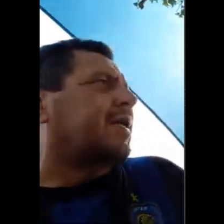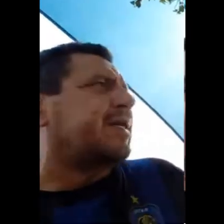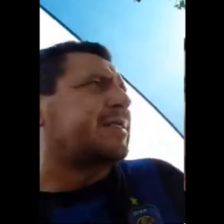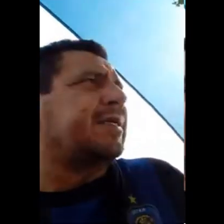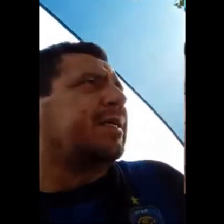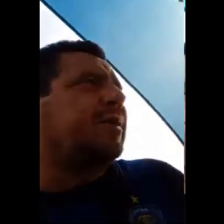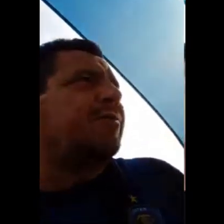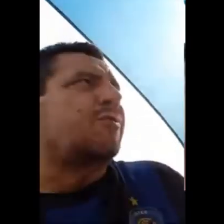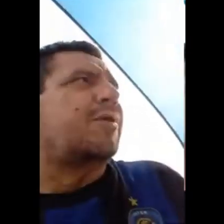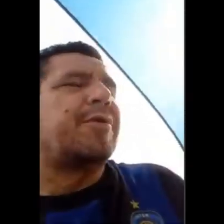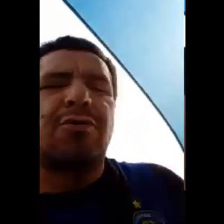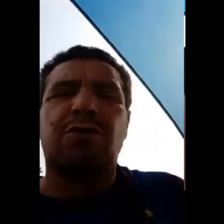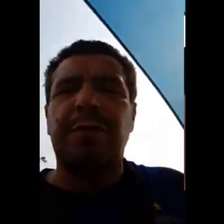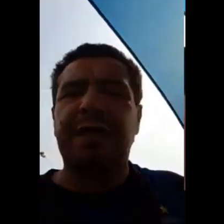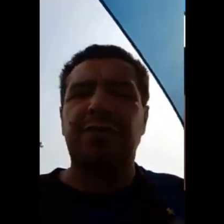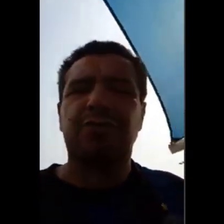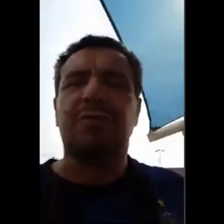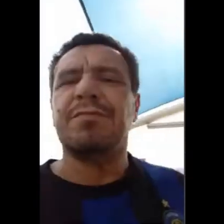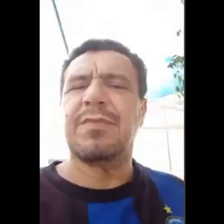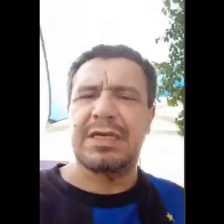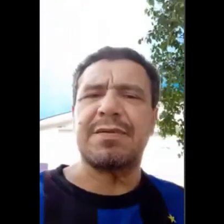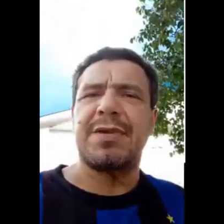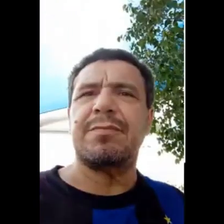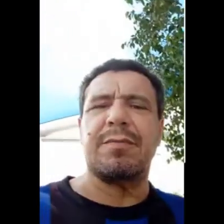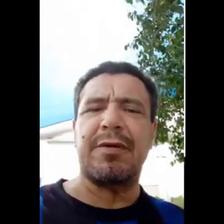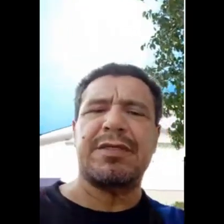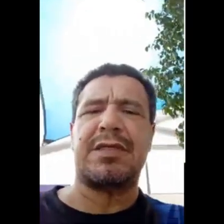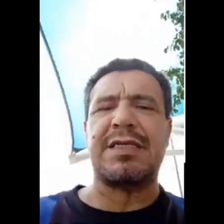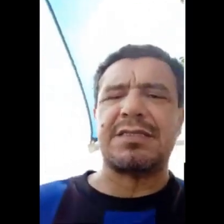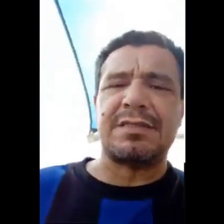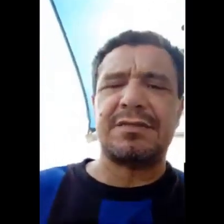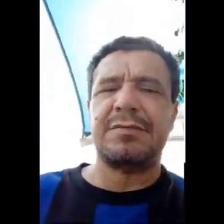que llegue a la casa, junto con la videocolumna y lo subo. Que estén bien, muy amables, gracias.